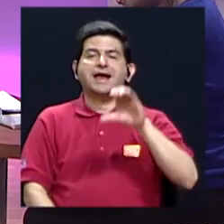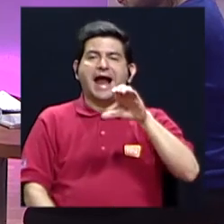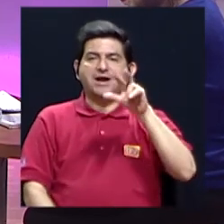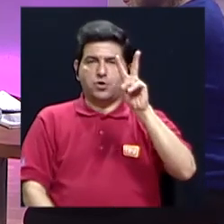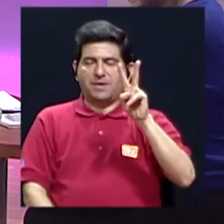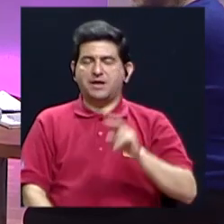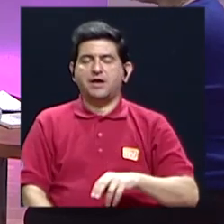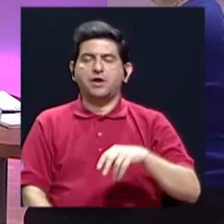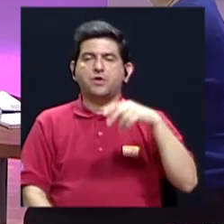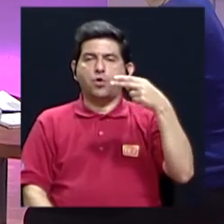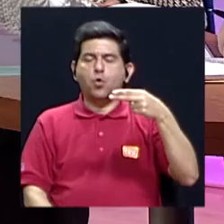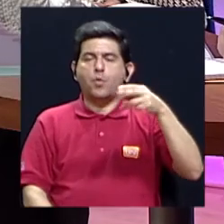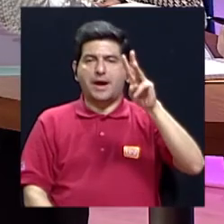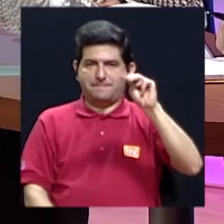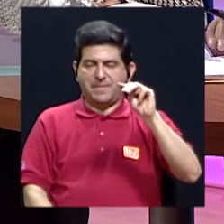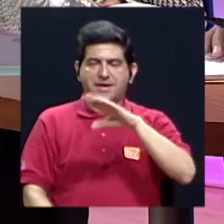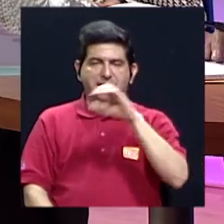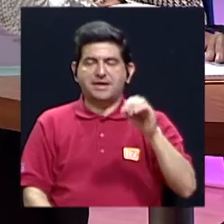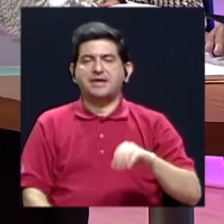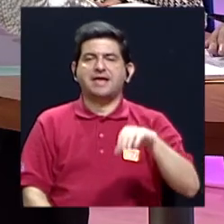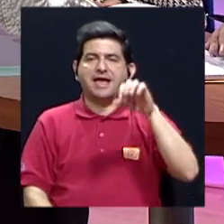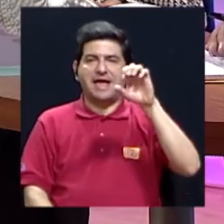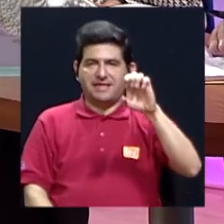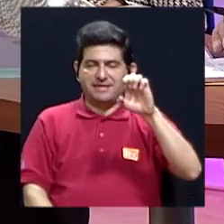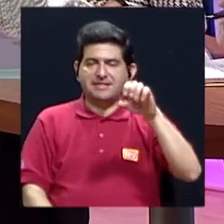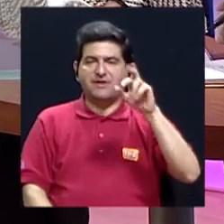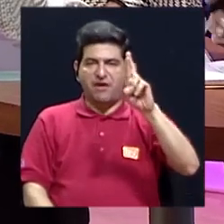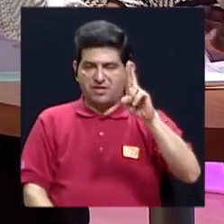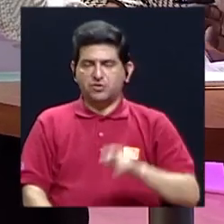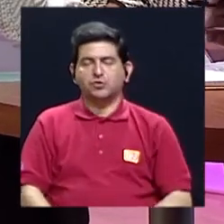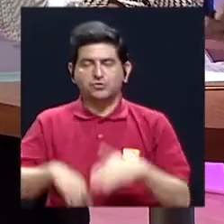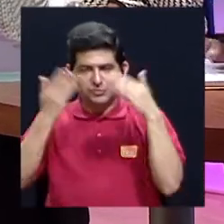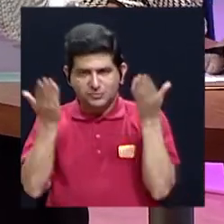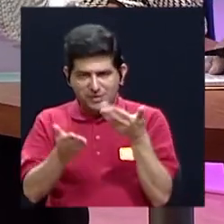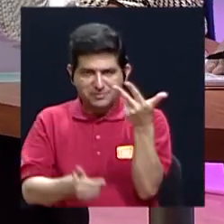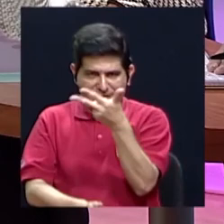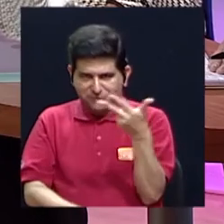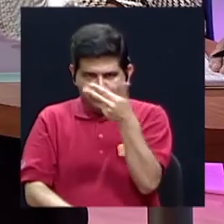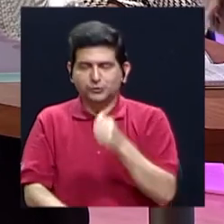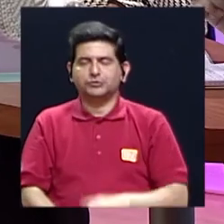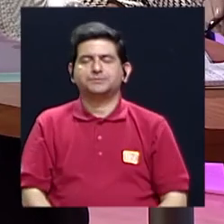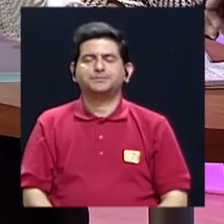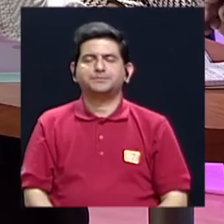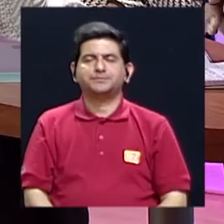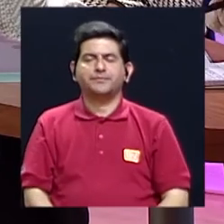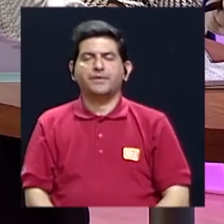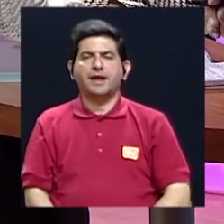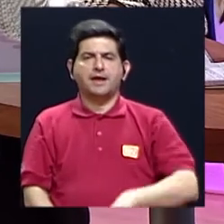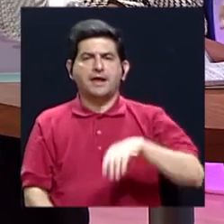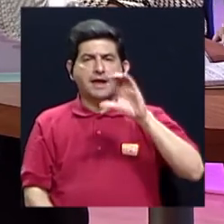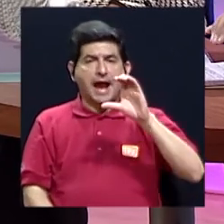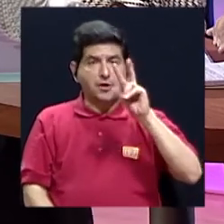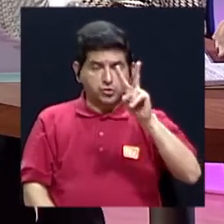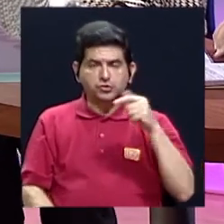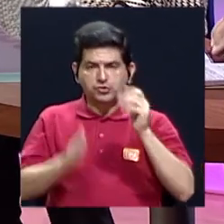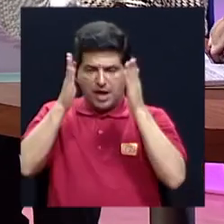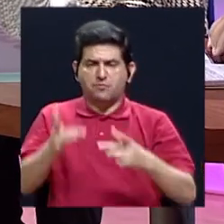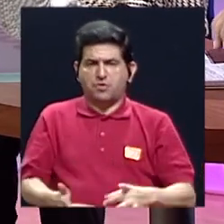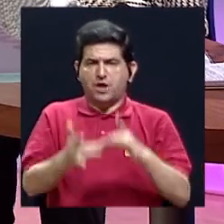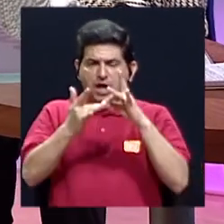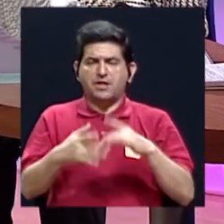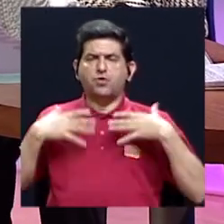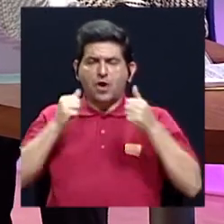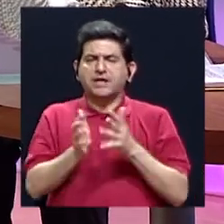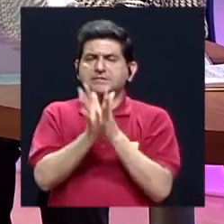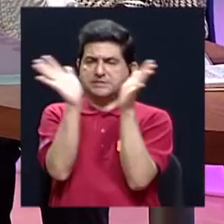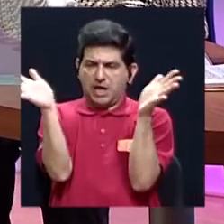Valerio, Huber May y Enriet Raventós. Bienvenidos y bienvenida. Carlos Valerio es abogado especialista en